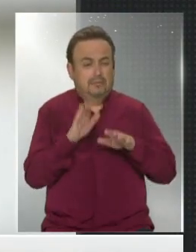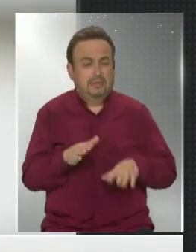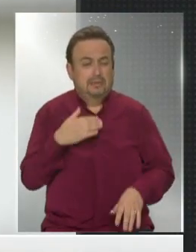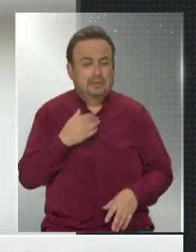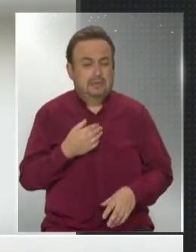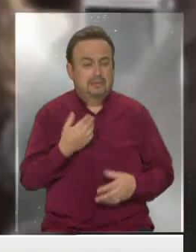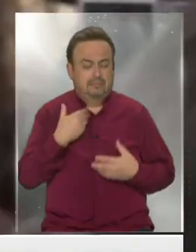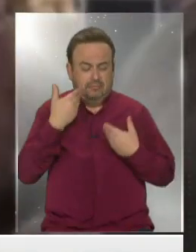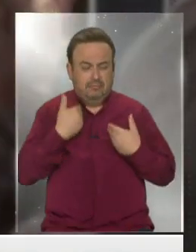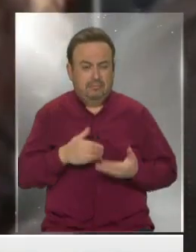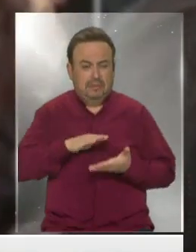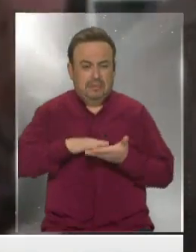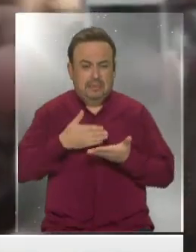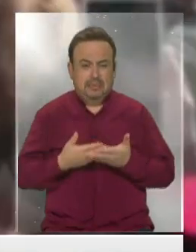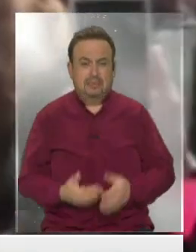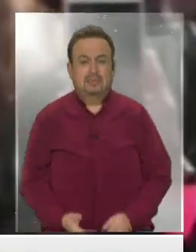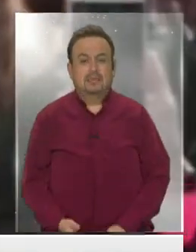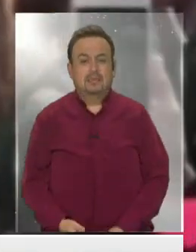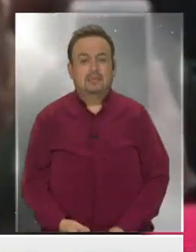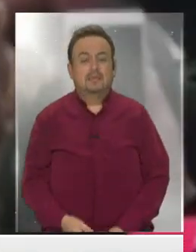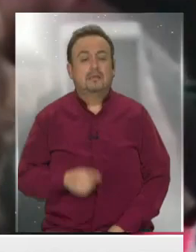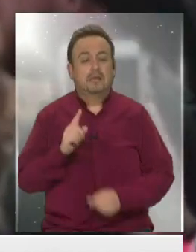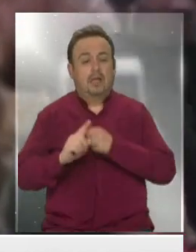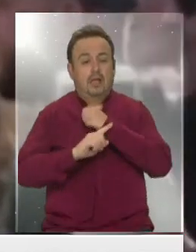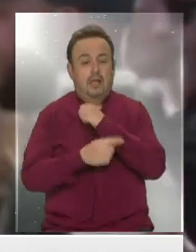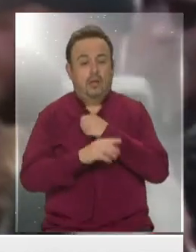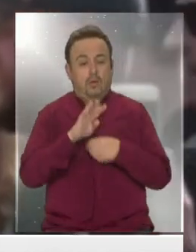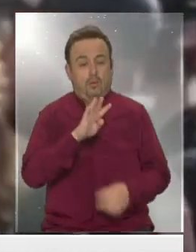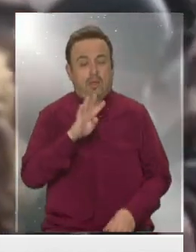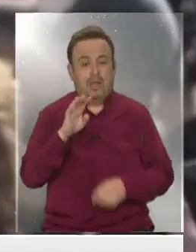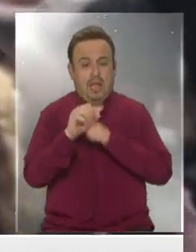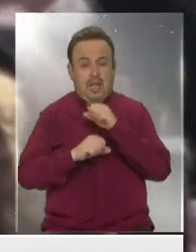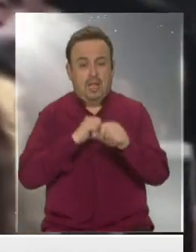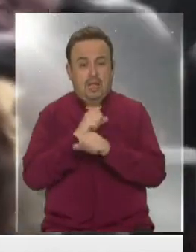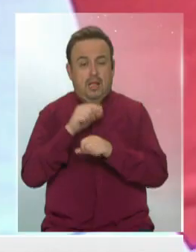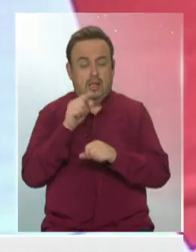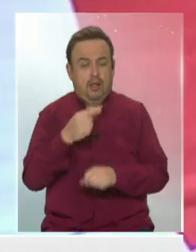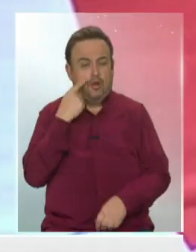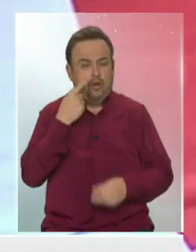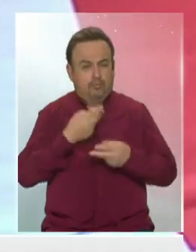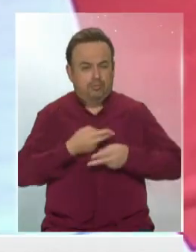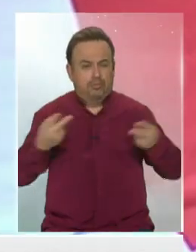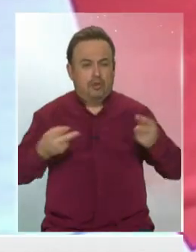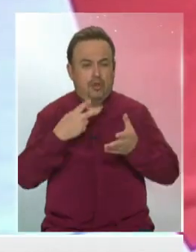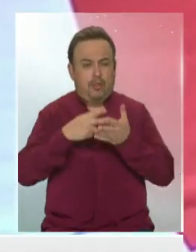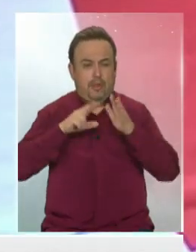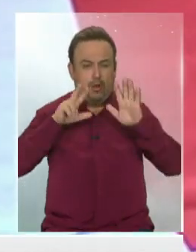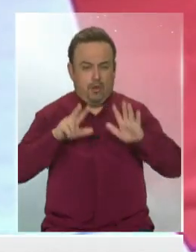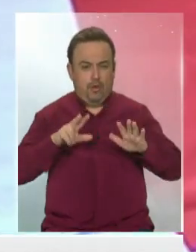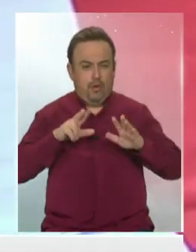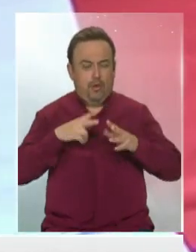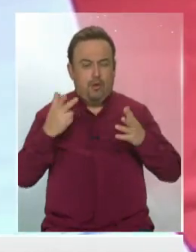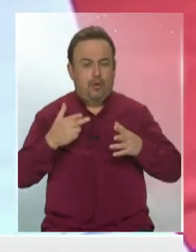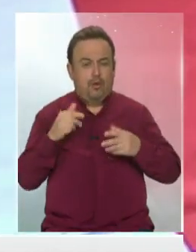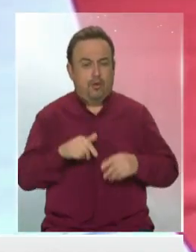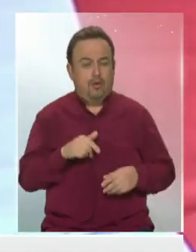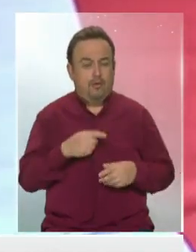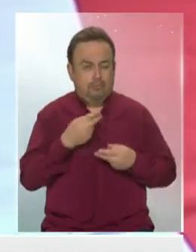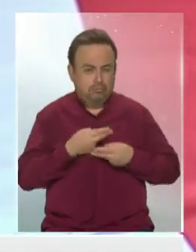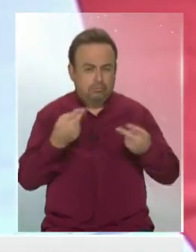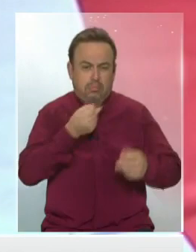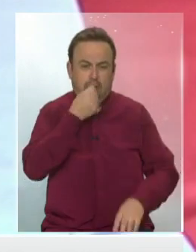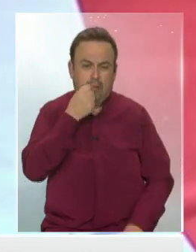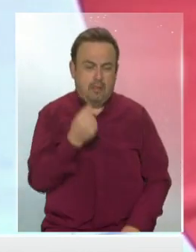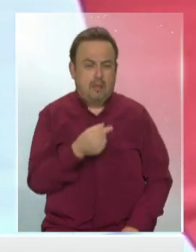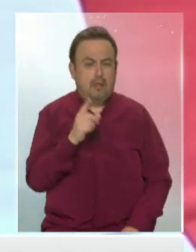signos clínicos. El abogado de 44 años se hizo conocido en 2008 a través de un blog en el que denunciaba